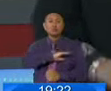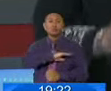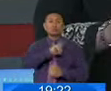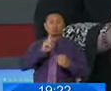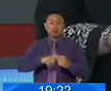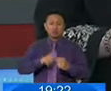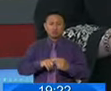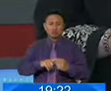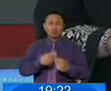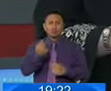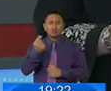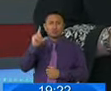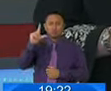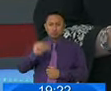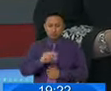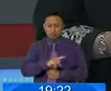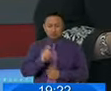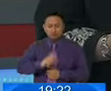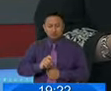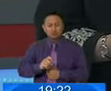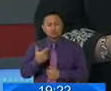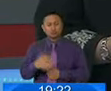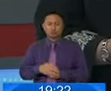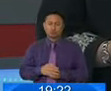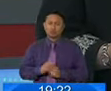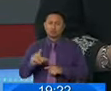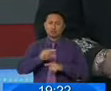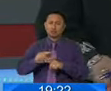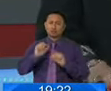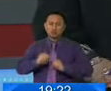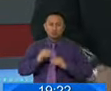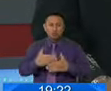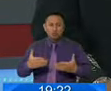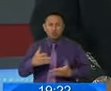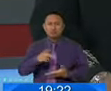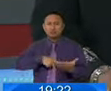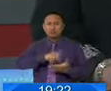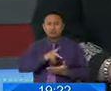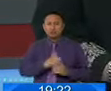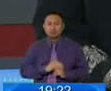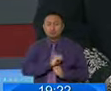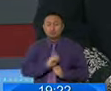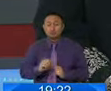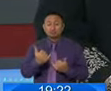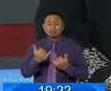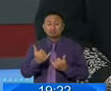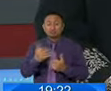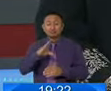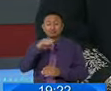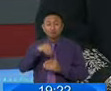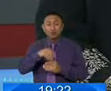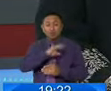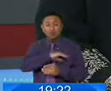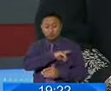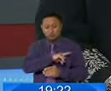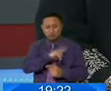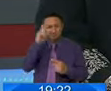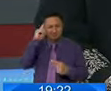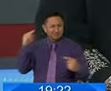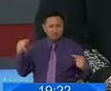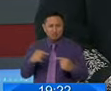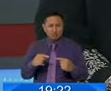Quito ha impulsado a buscar créditos para financiar las obras, lo que ha generado discrepancias al interior del